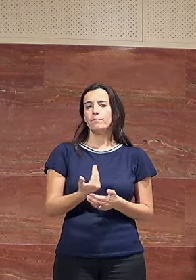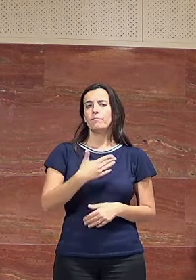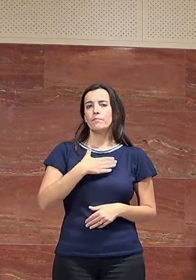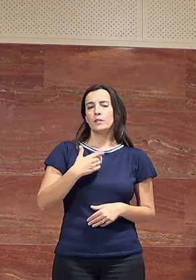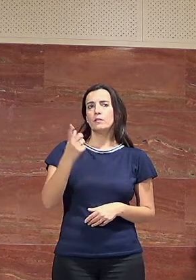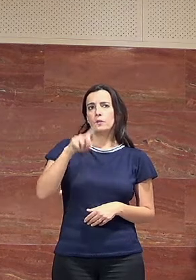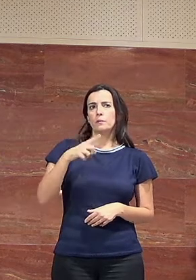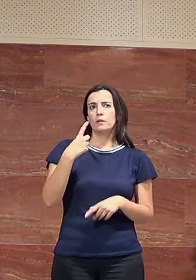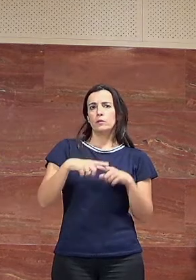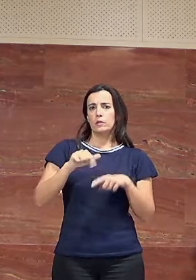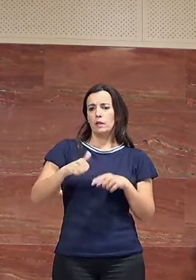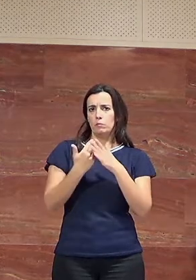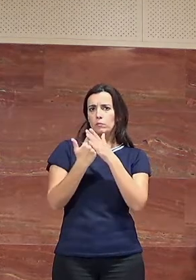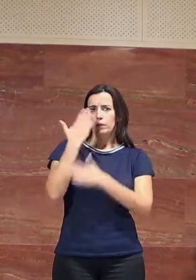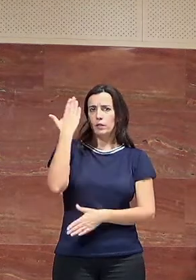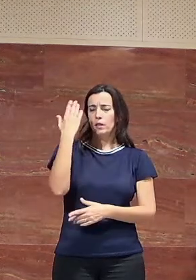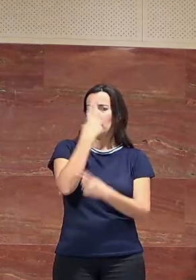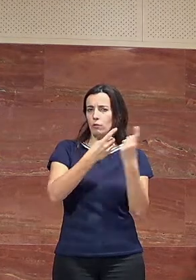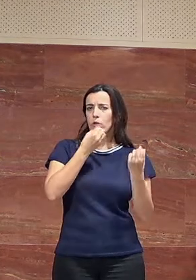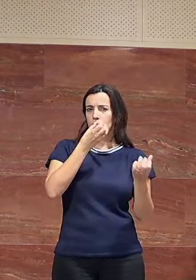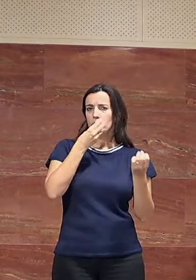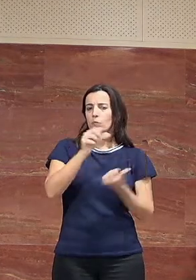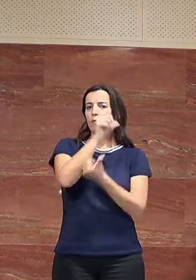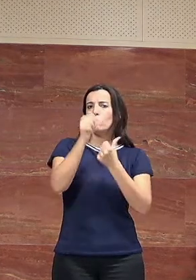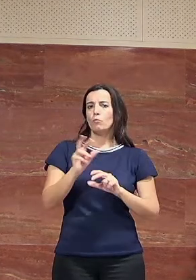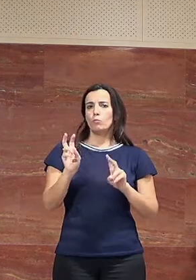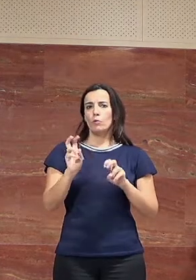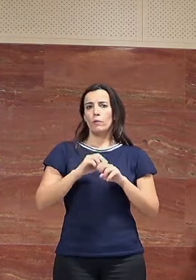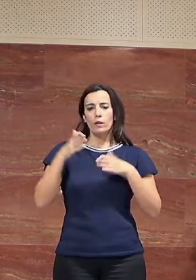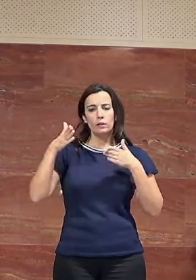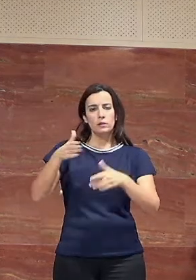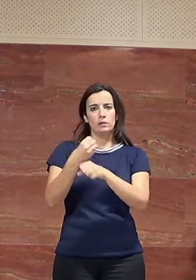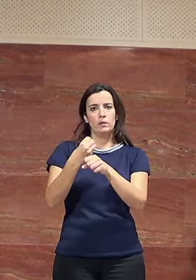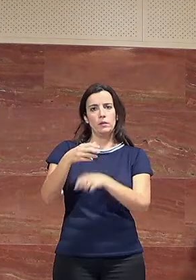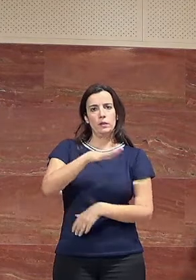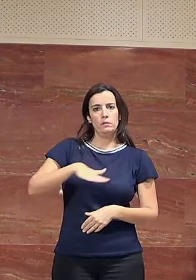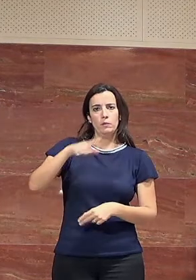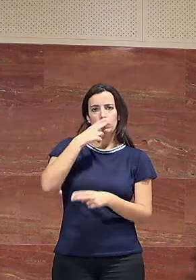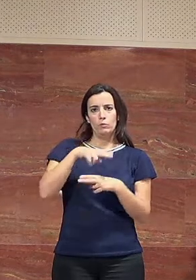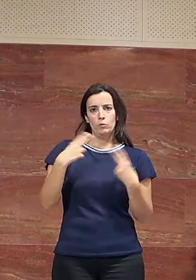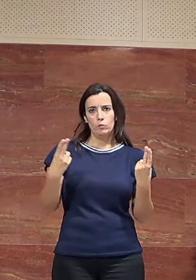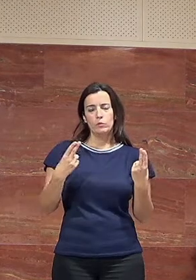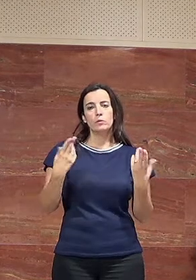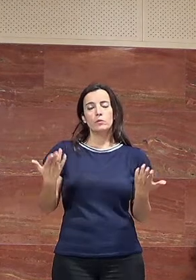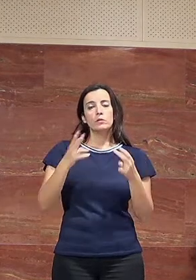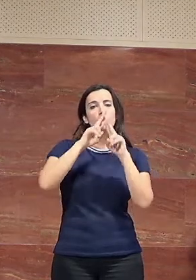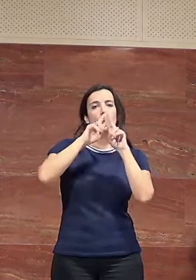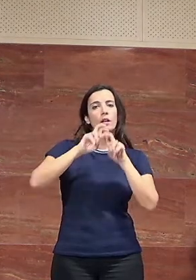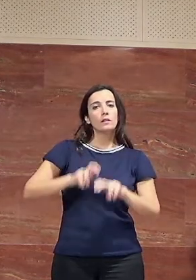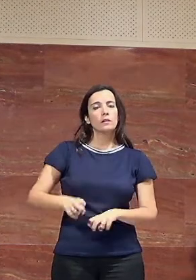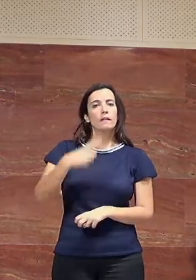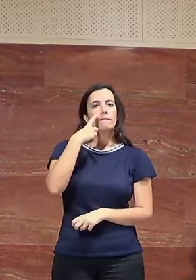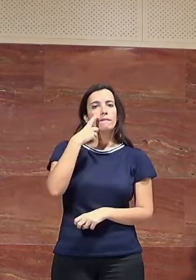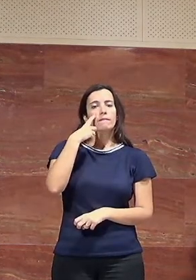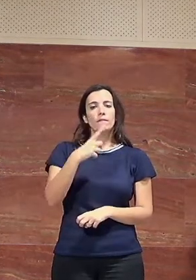han salido esta mañana como nuevas formas de intervenir en ese espacio público. Y es analizar un poco cómo se